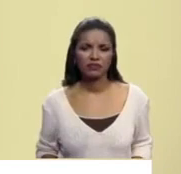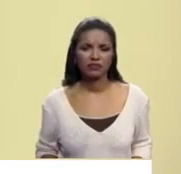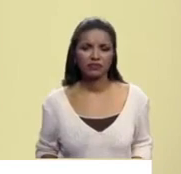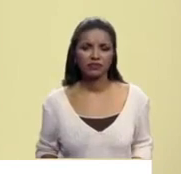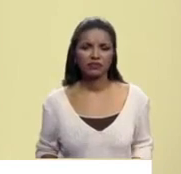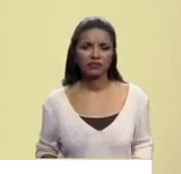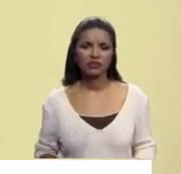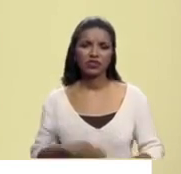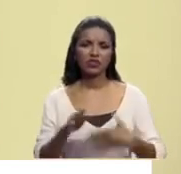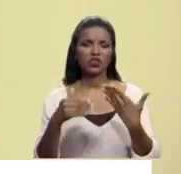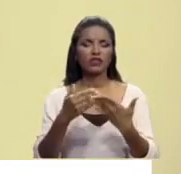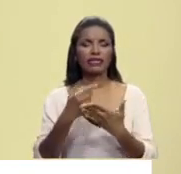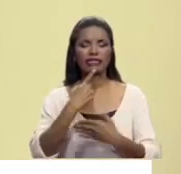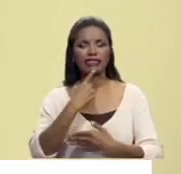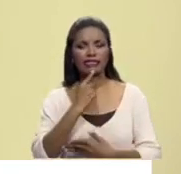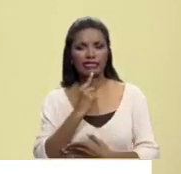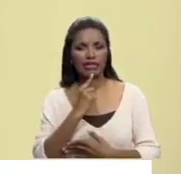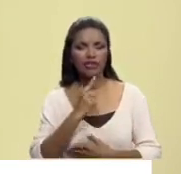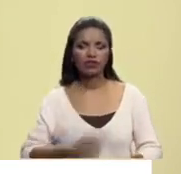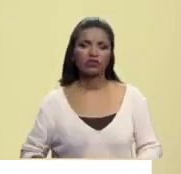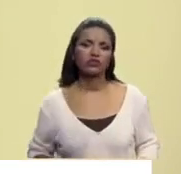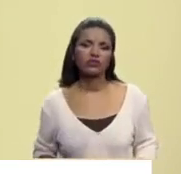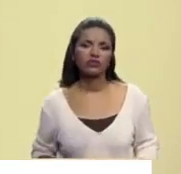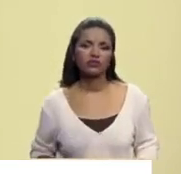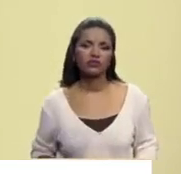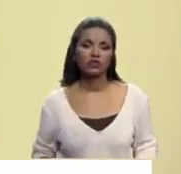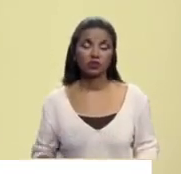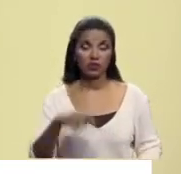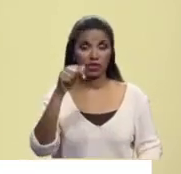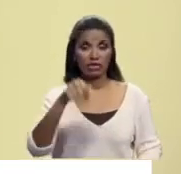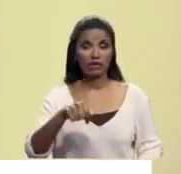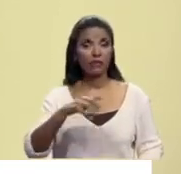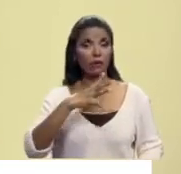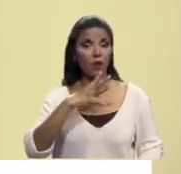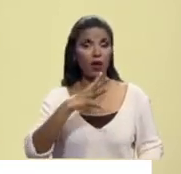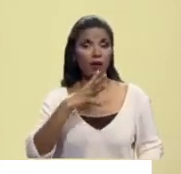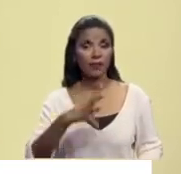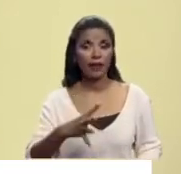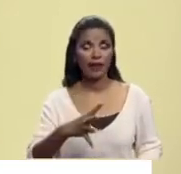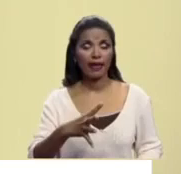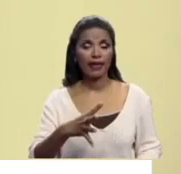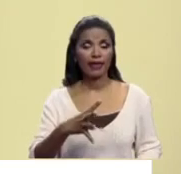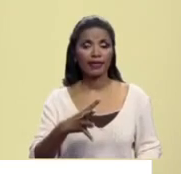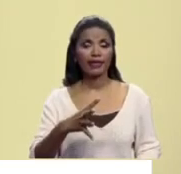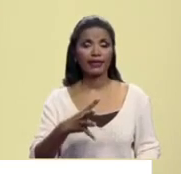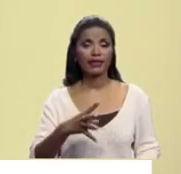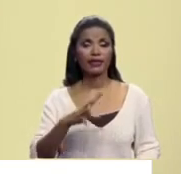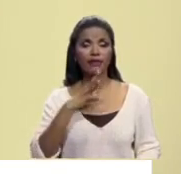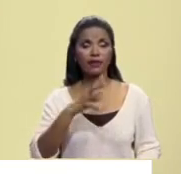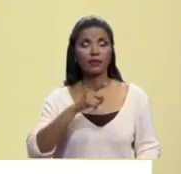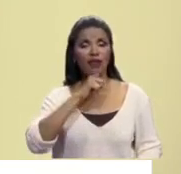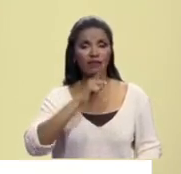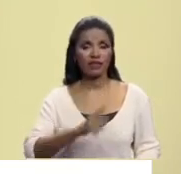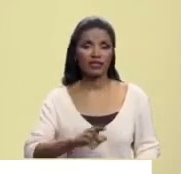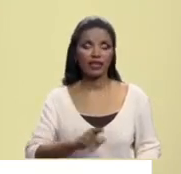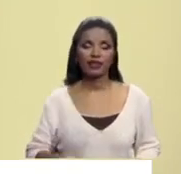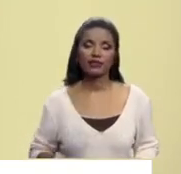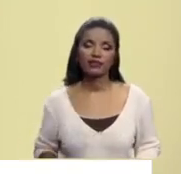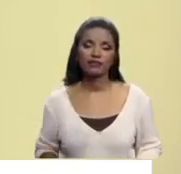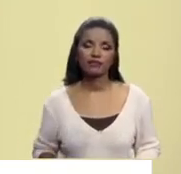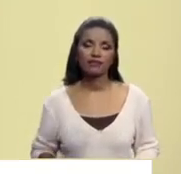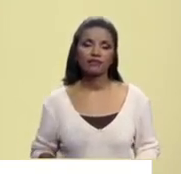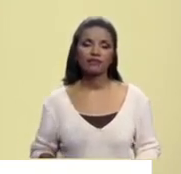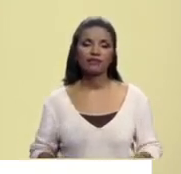Entonces, seamos serios. Cuando nos paremos aquí, hablemos con la verdad y